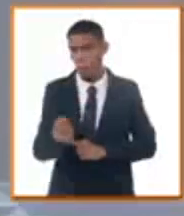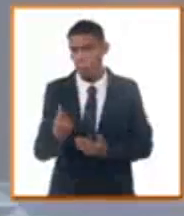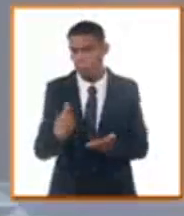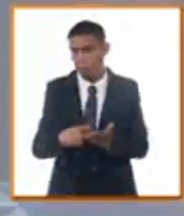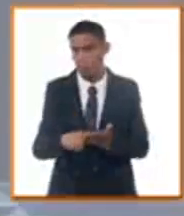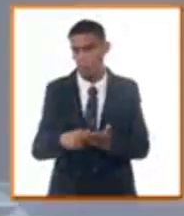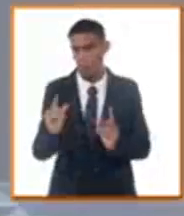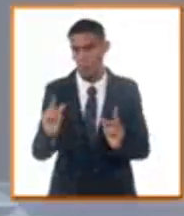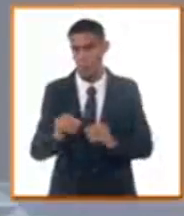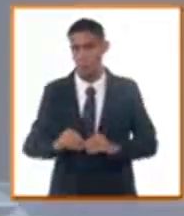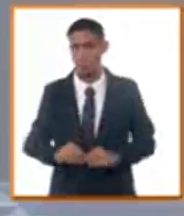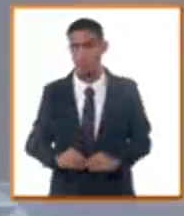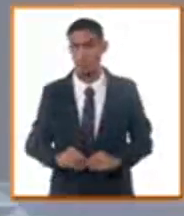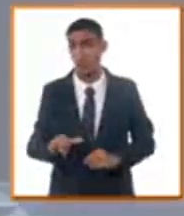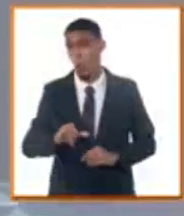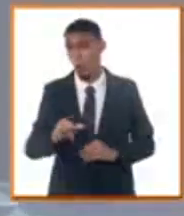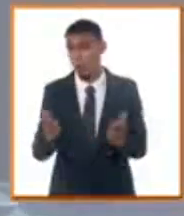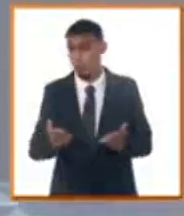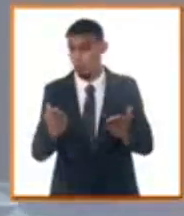mayor agilidad.